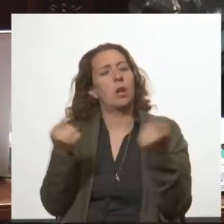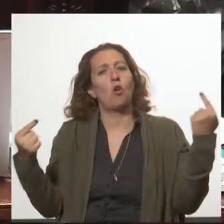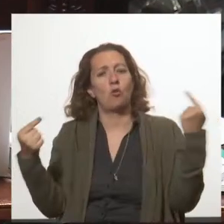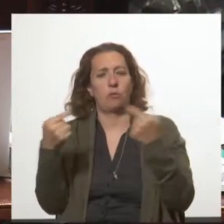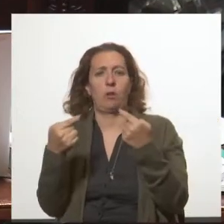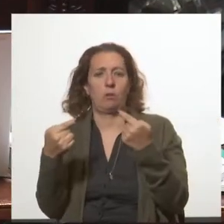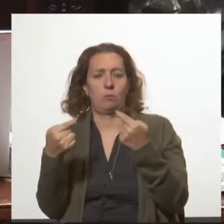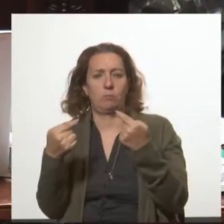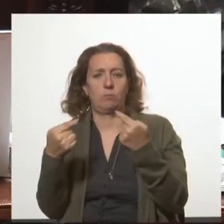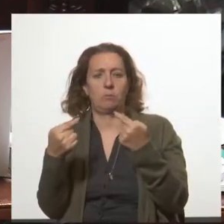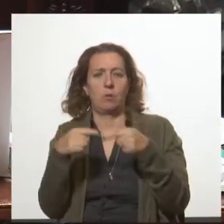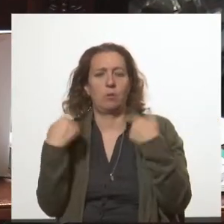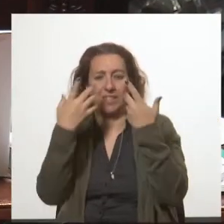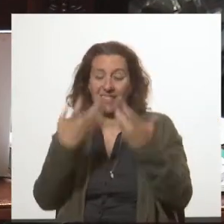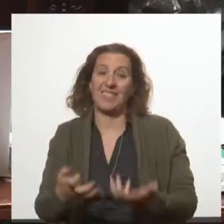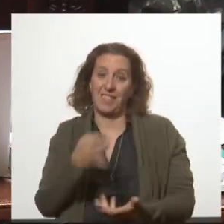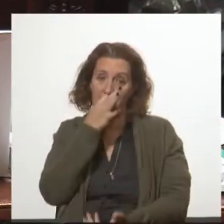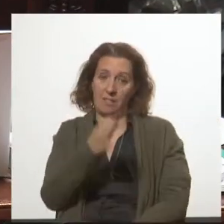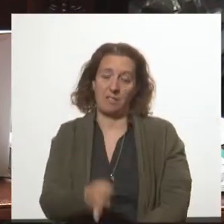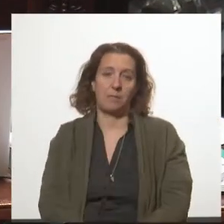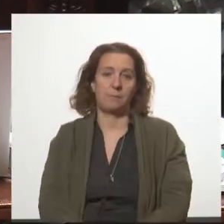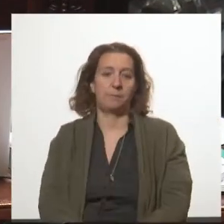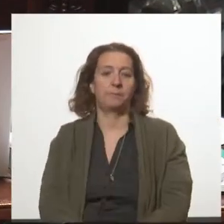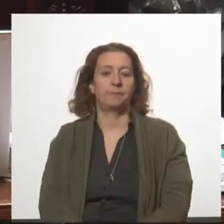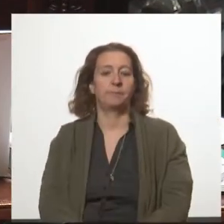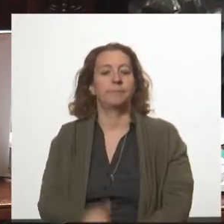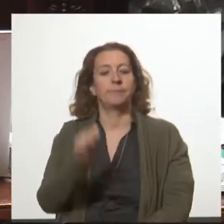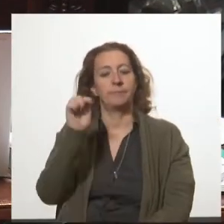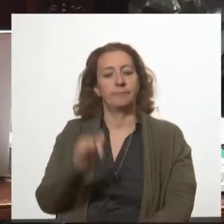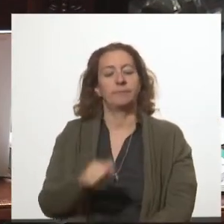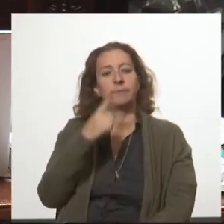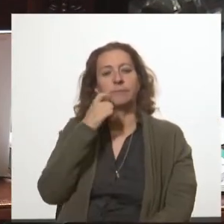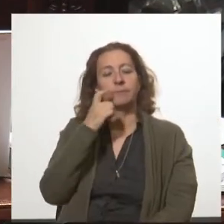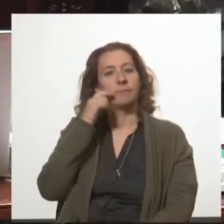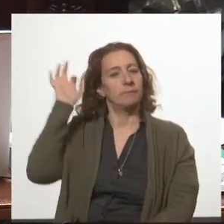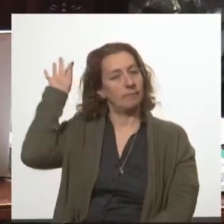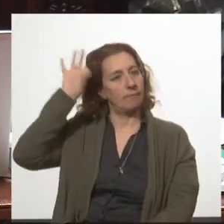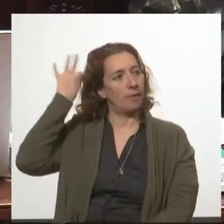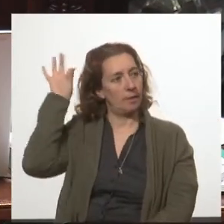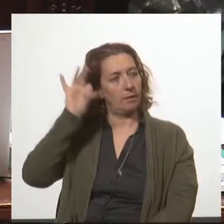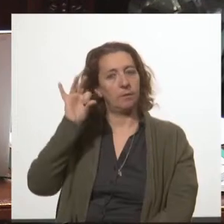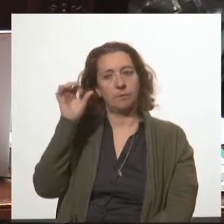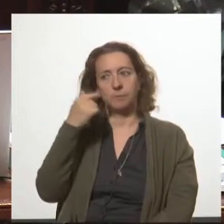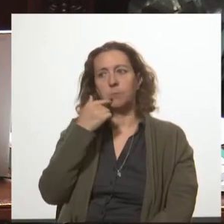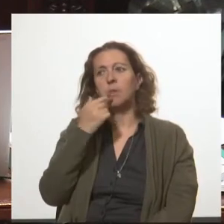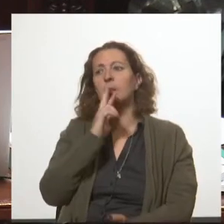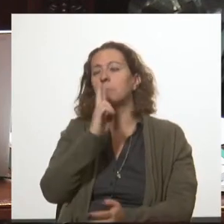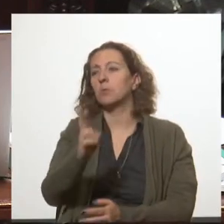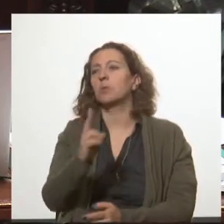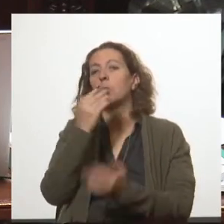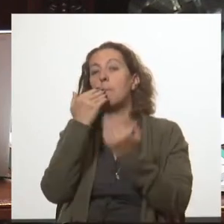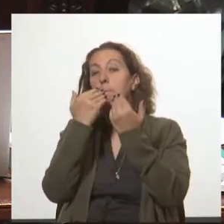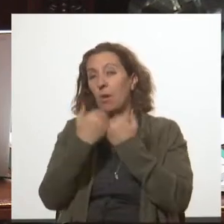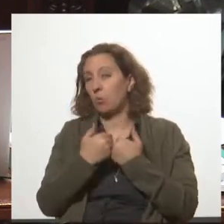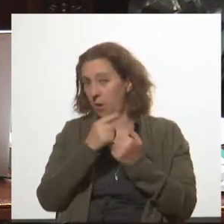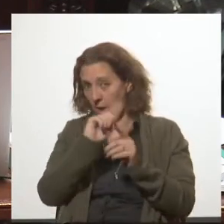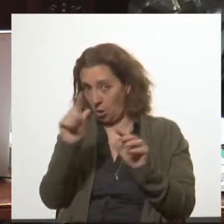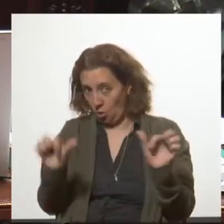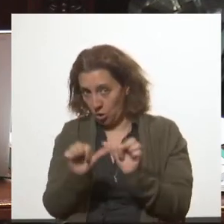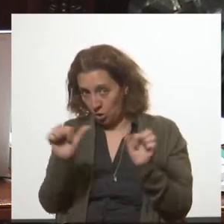de lo que se pretende decir y aquí señor senador ve a contestar una pregunta que no me hizo pero que sí hizo hace